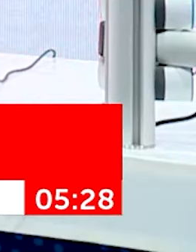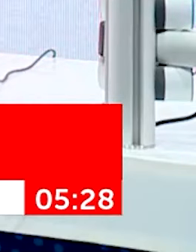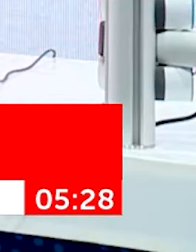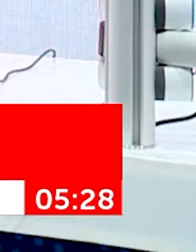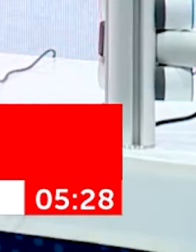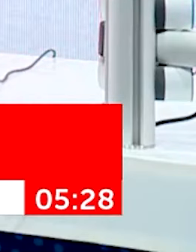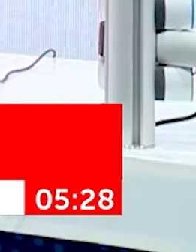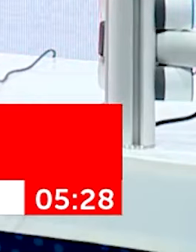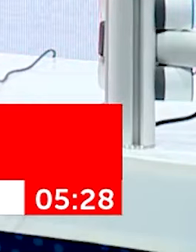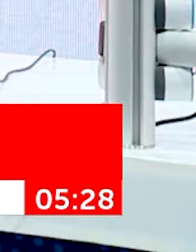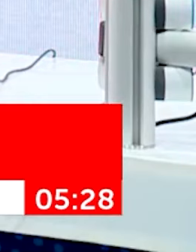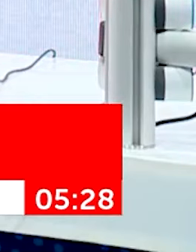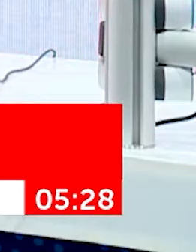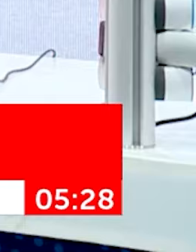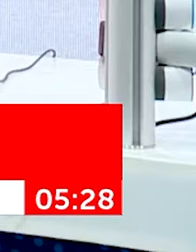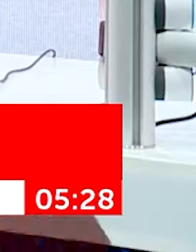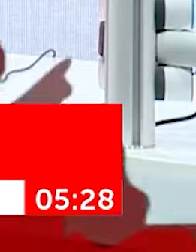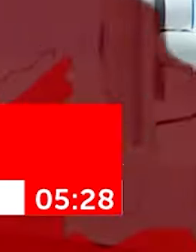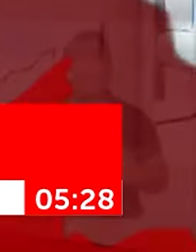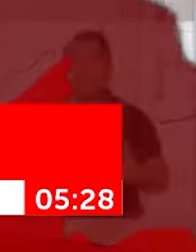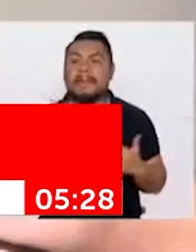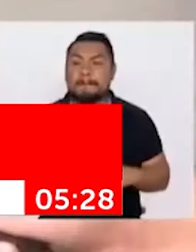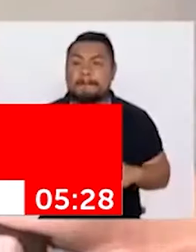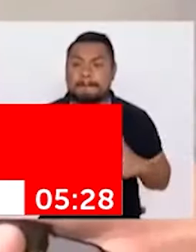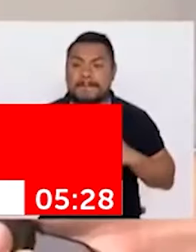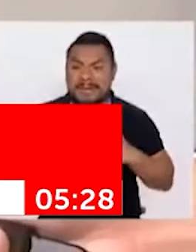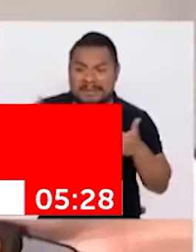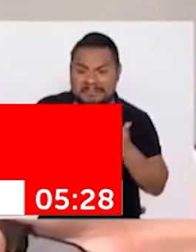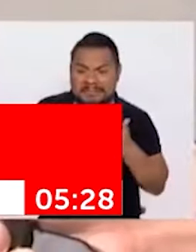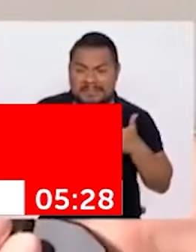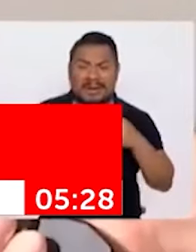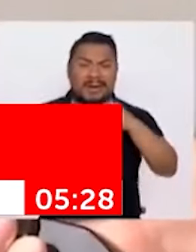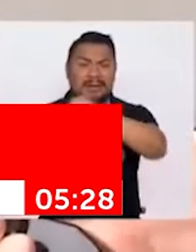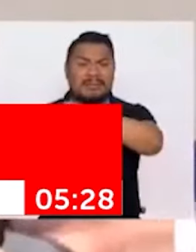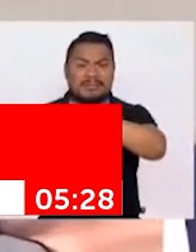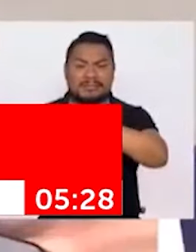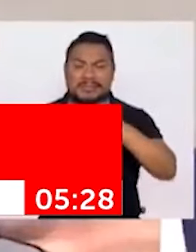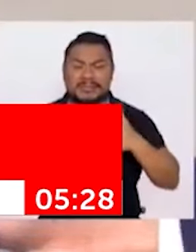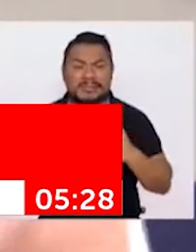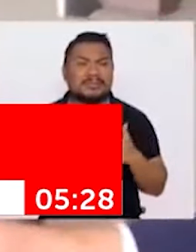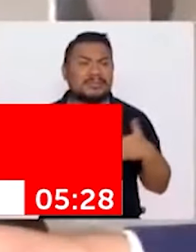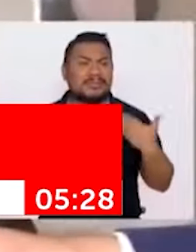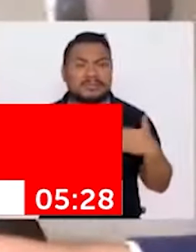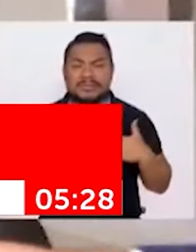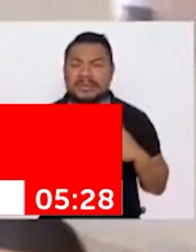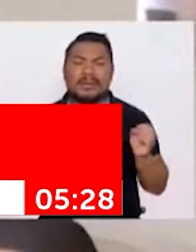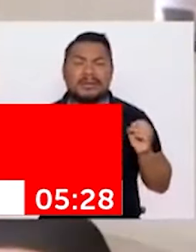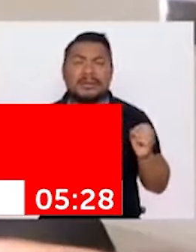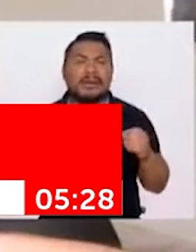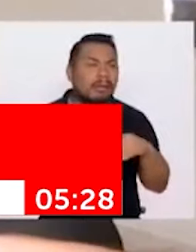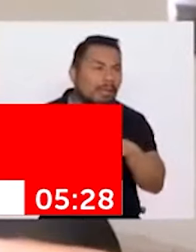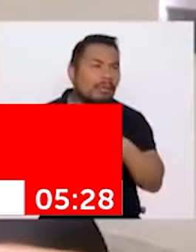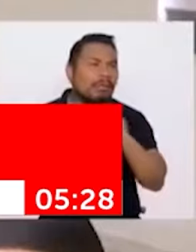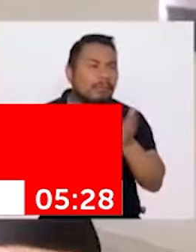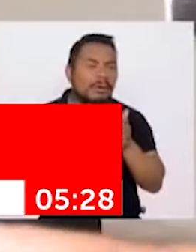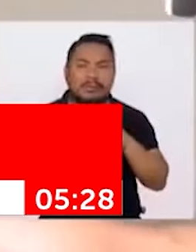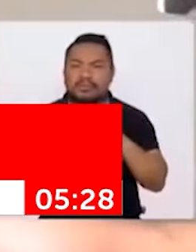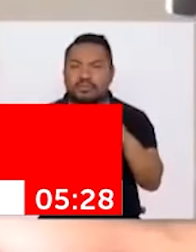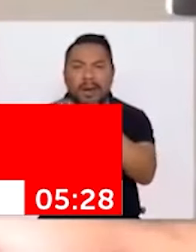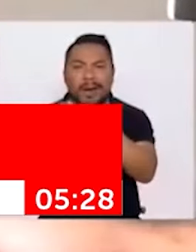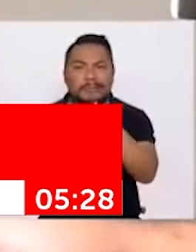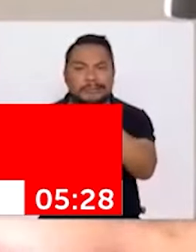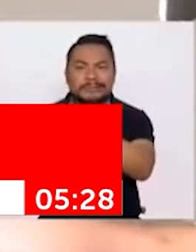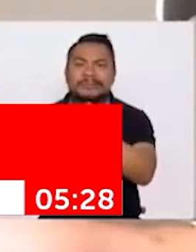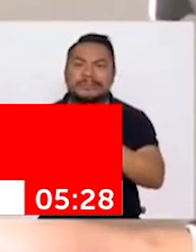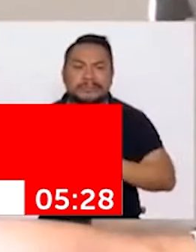escuchen. Pero quienes viven, digamos, en la proximidad de un peaje y no han utilizado la vía previamente y tienen que